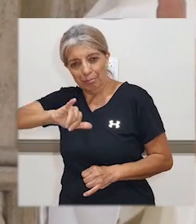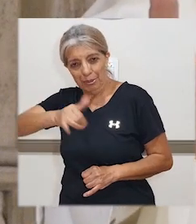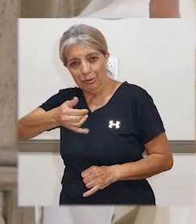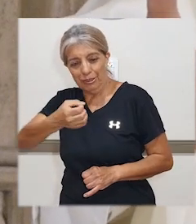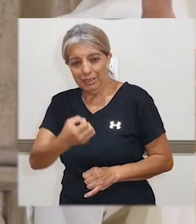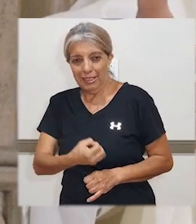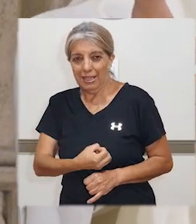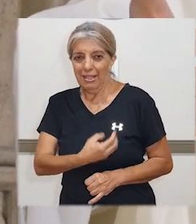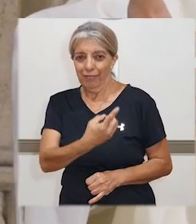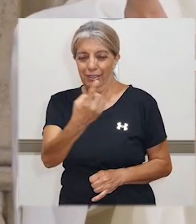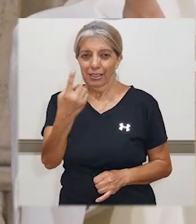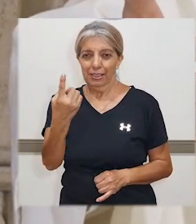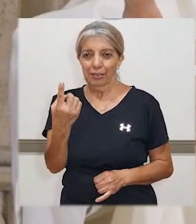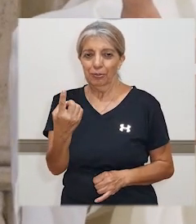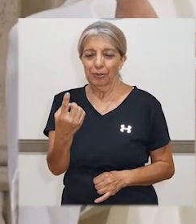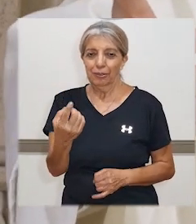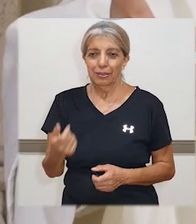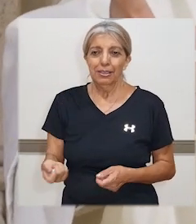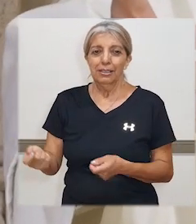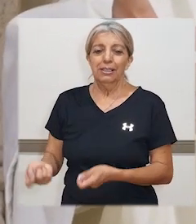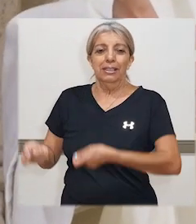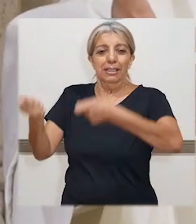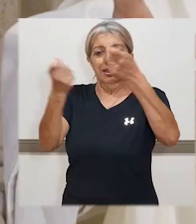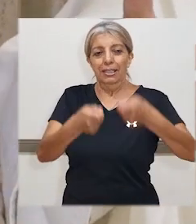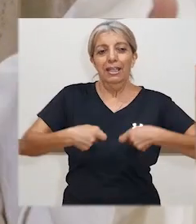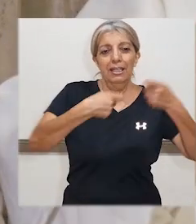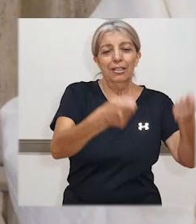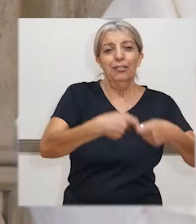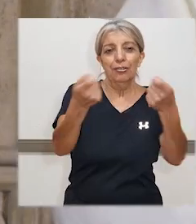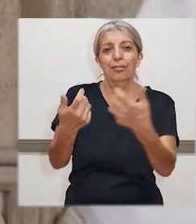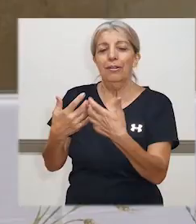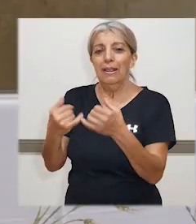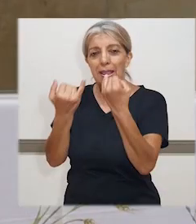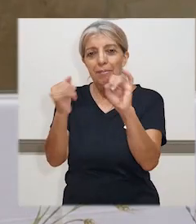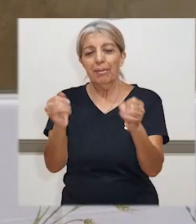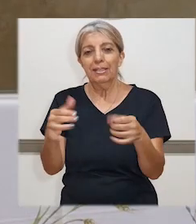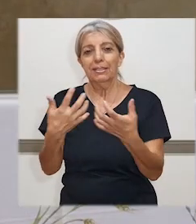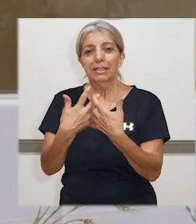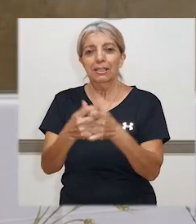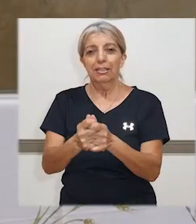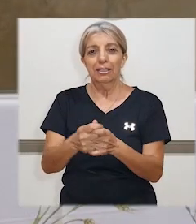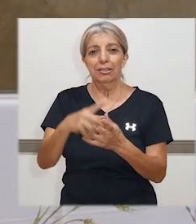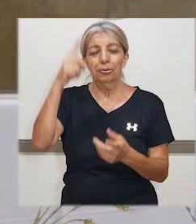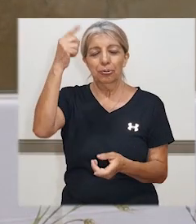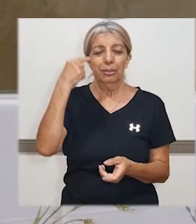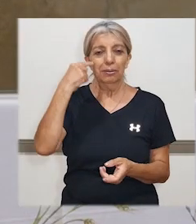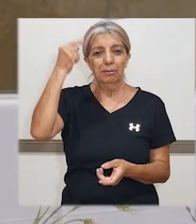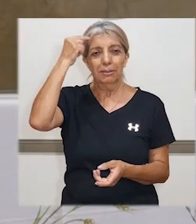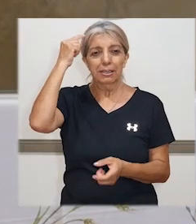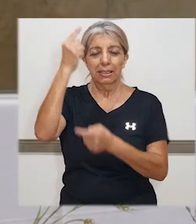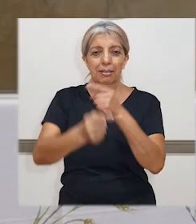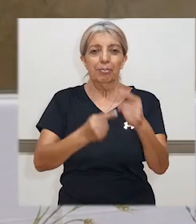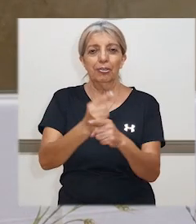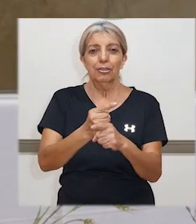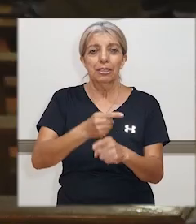de tu Iglesia. Y conforme a tu palabra, concédele la paz y la unidad. Tú, que vives y reinas por los